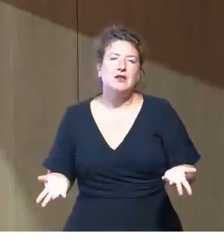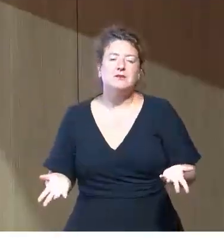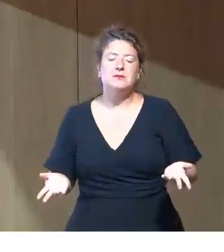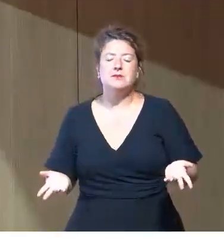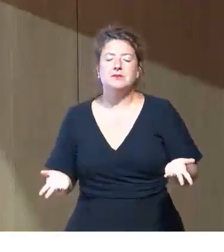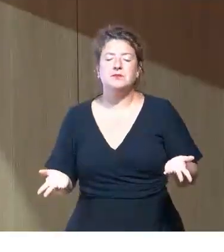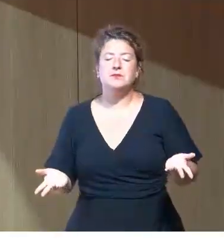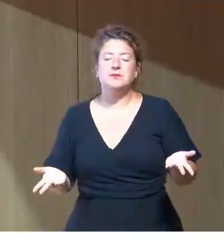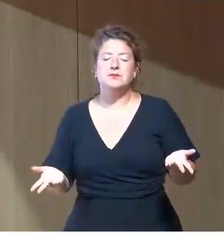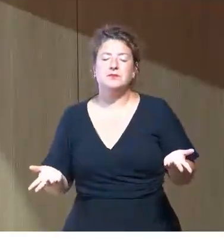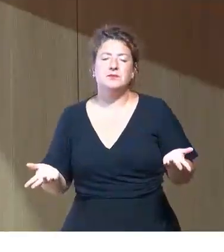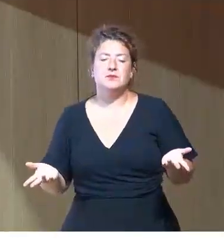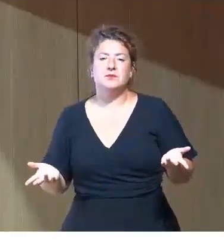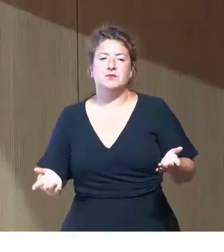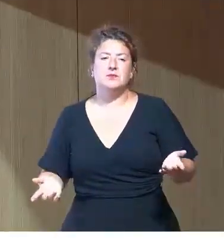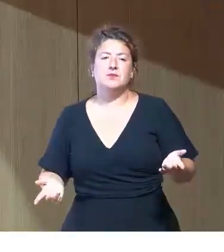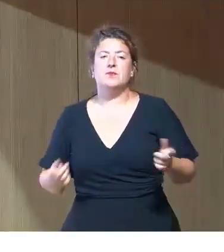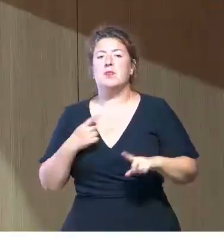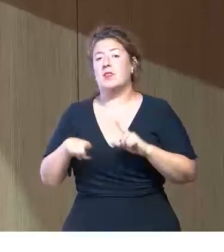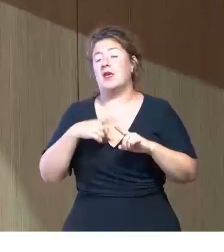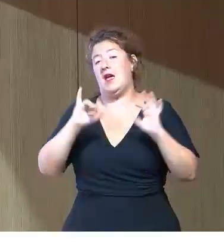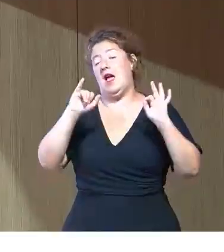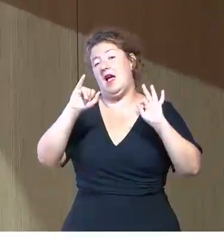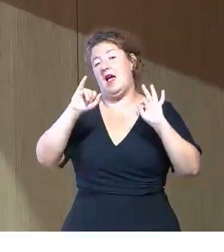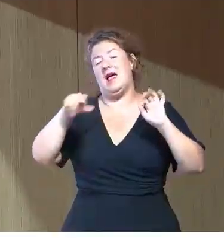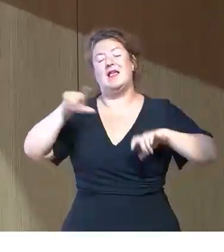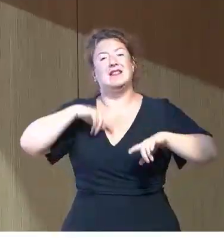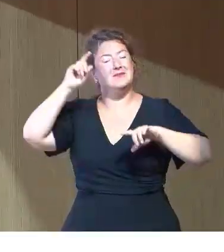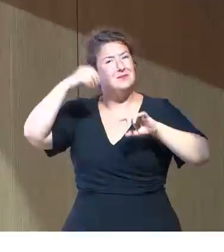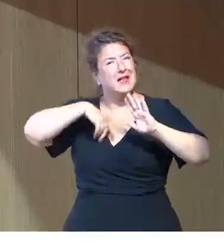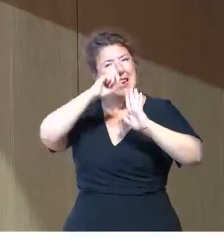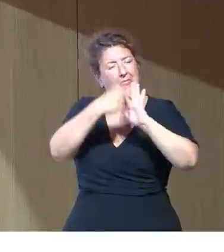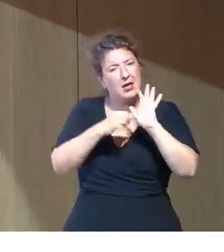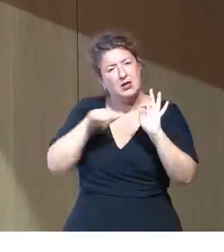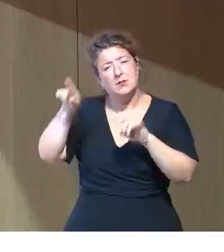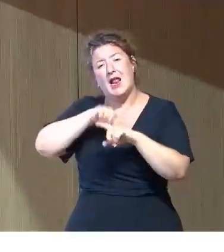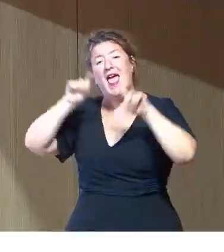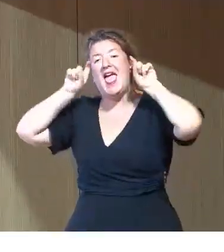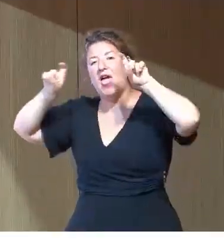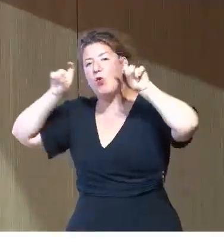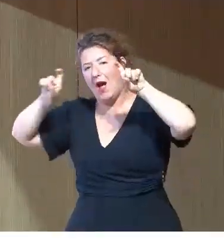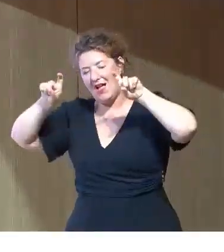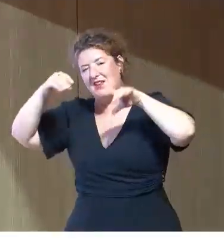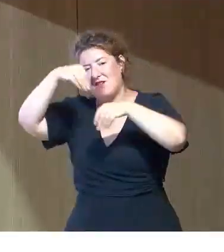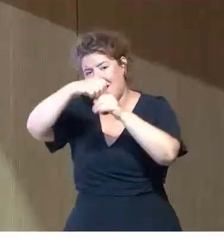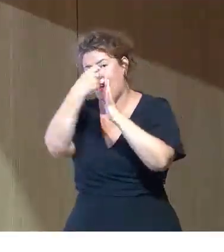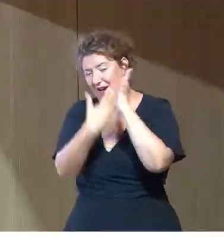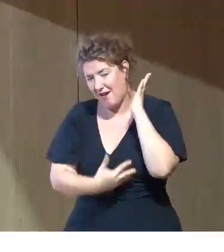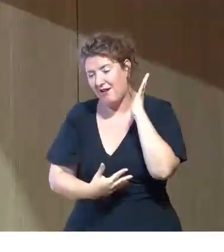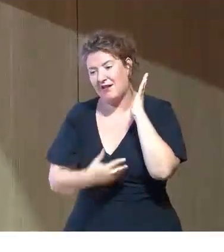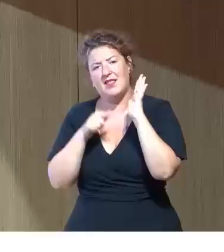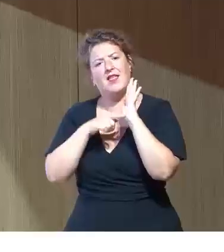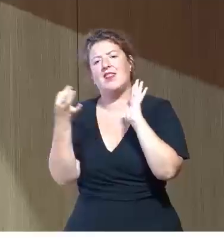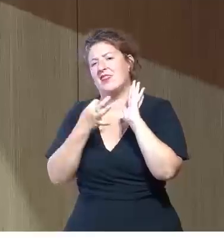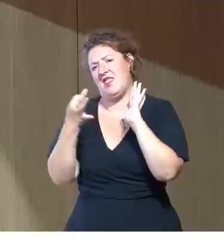hay un marco complementario que tiene que ser el marco el marco educativo que no está aquí contemplado y que debe de y que además debe